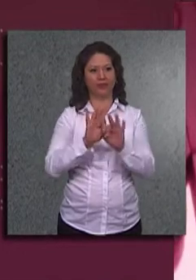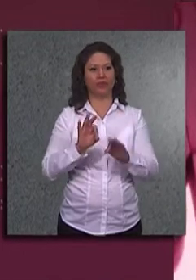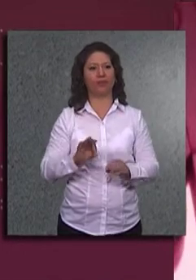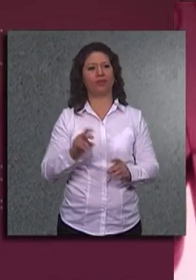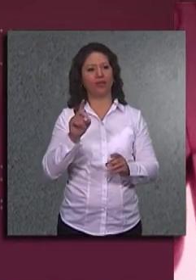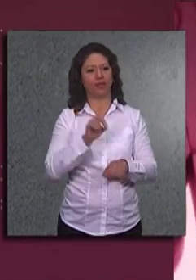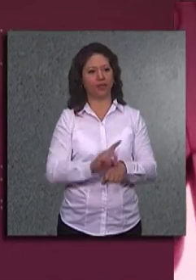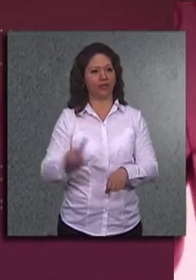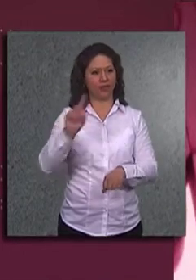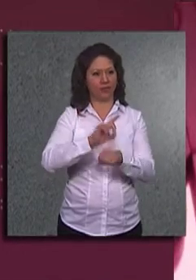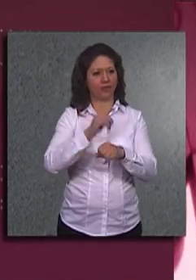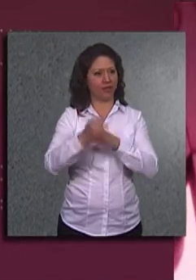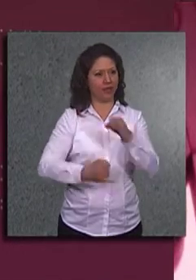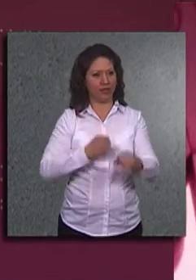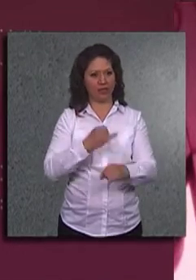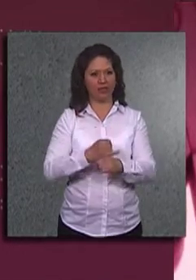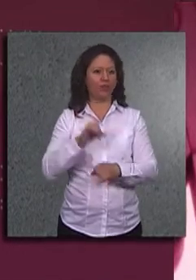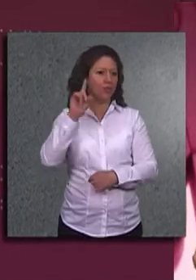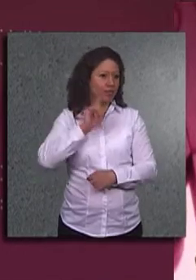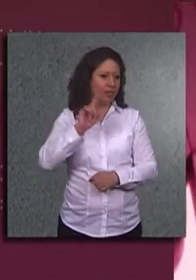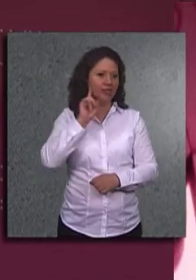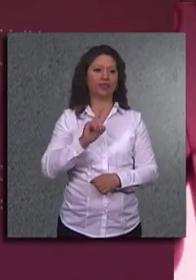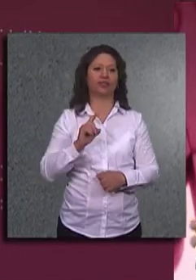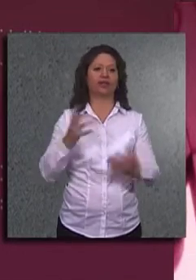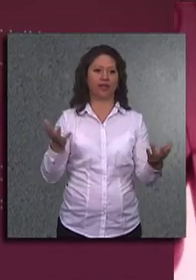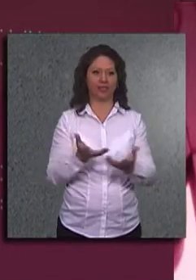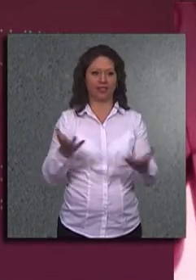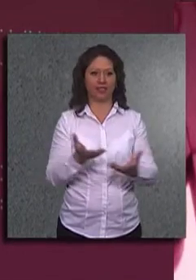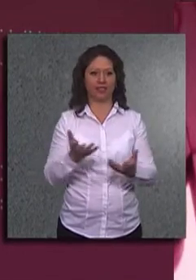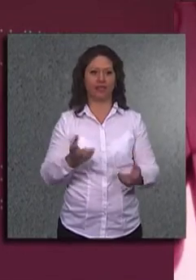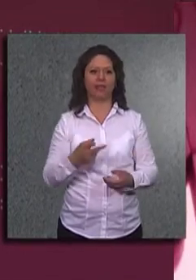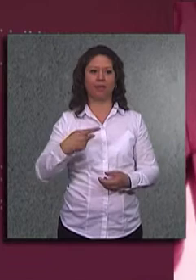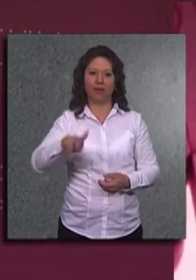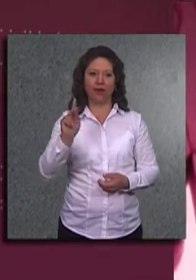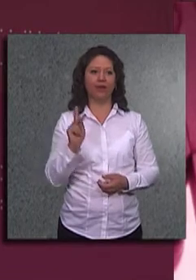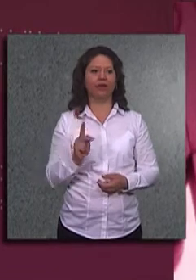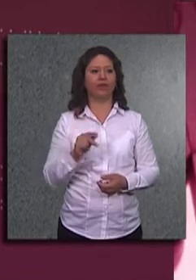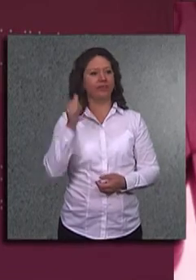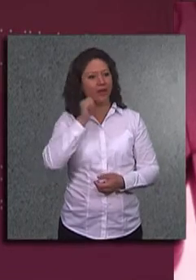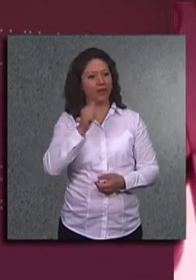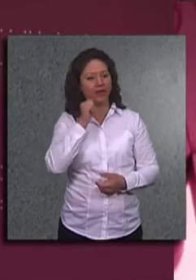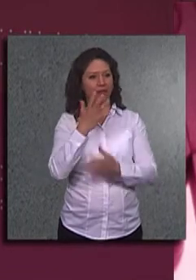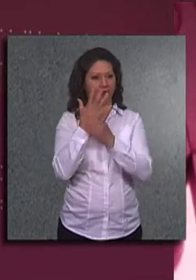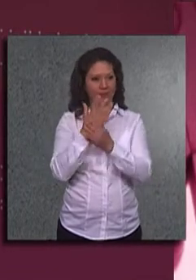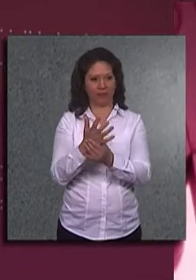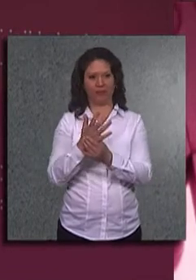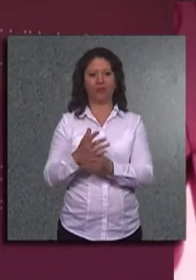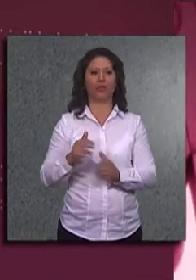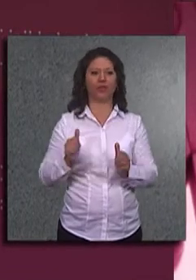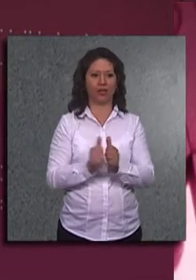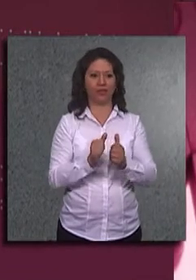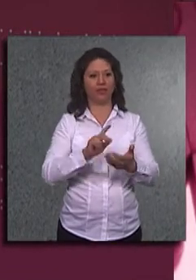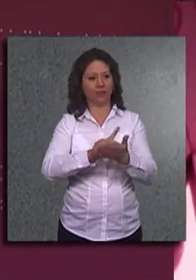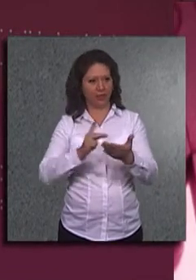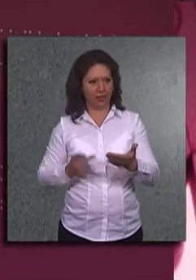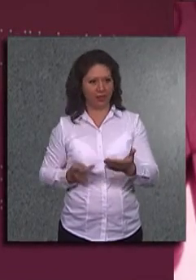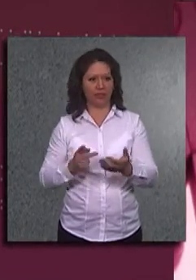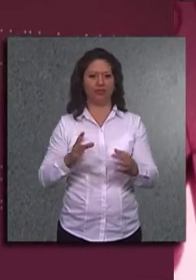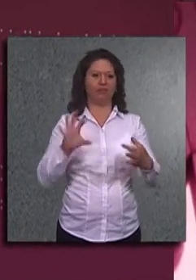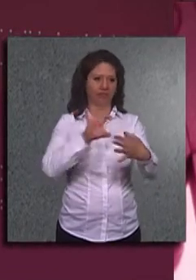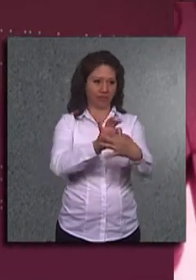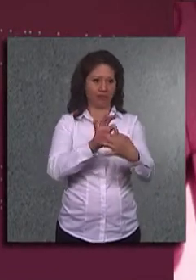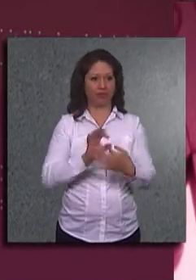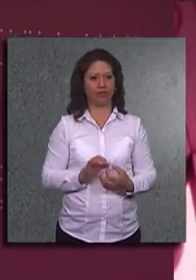como son el día internacional de la mujer pueden realizarse pero siempre de la mano de la programación